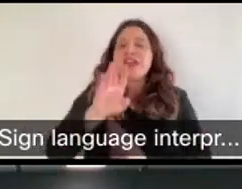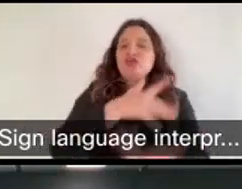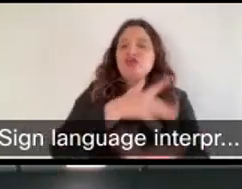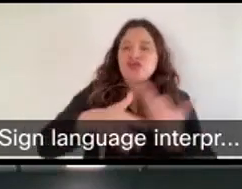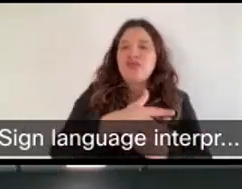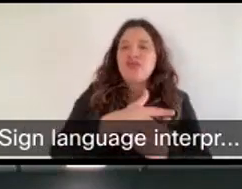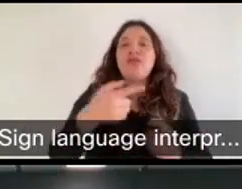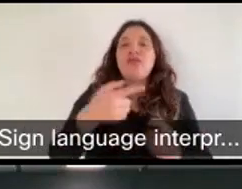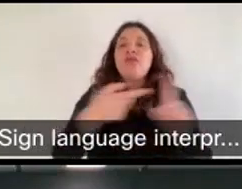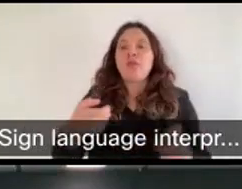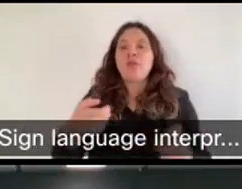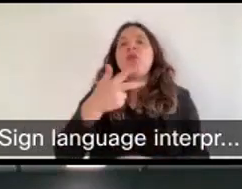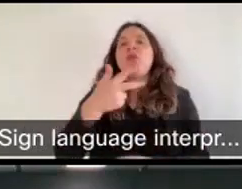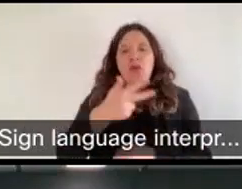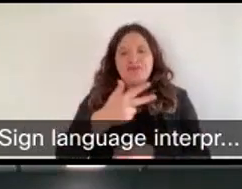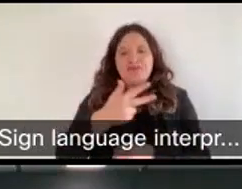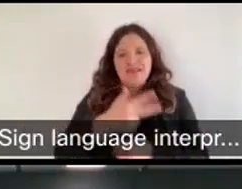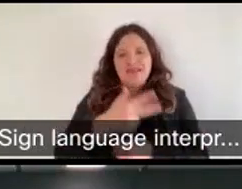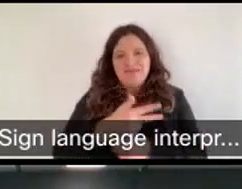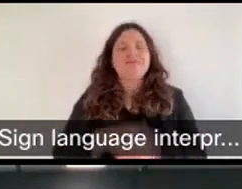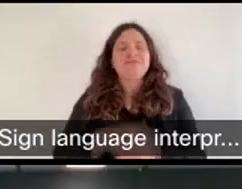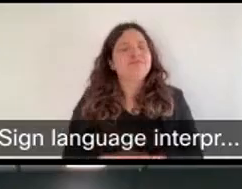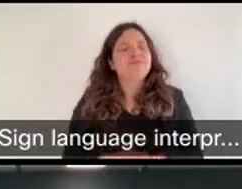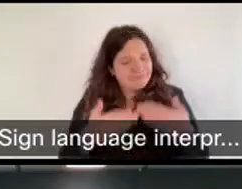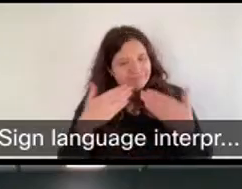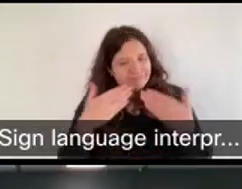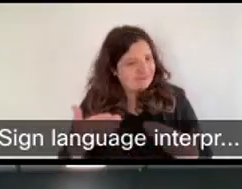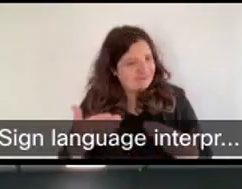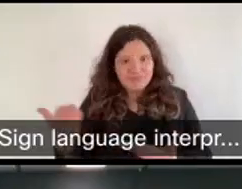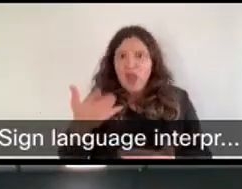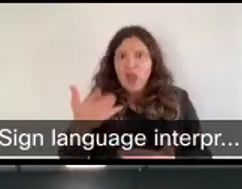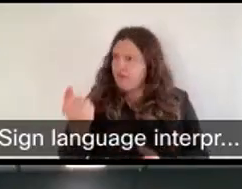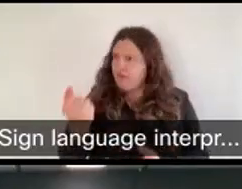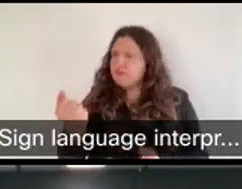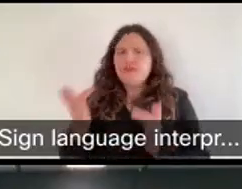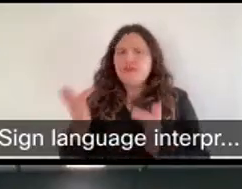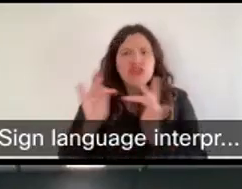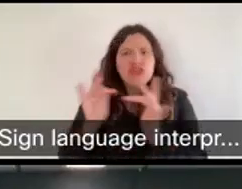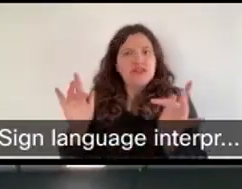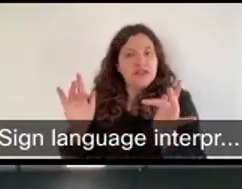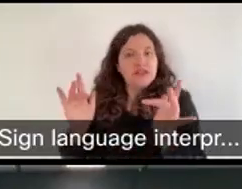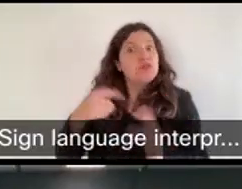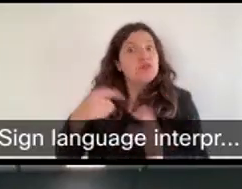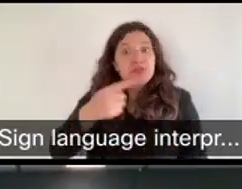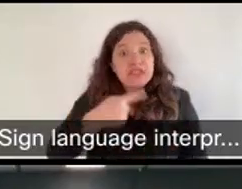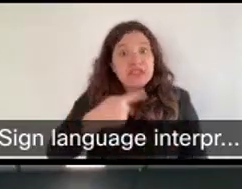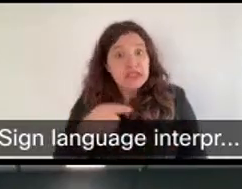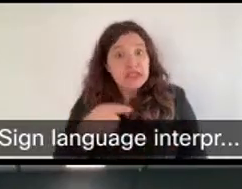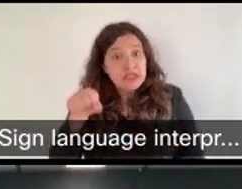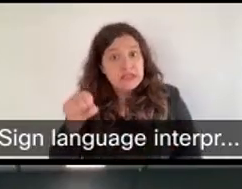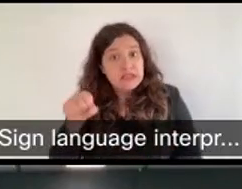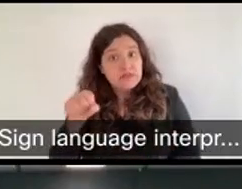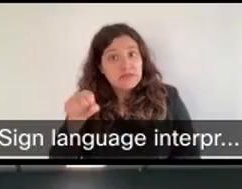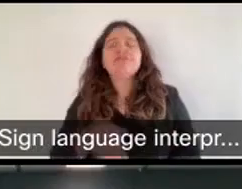Guatemala, que nos acompaña de manera virtual. Entiendo que la viceministra está conectada, me confirman, y le agradecemos a